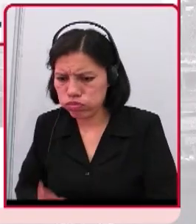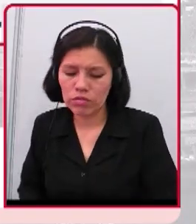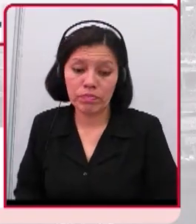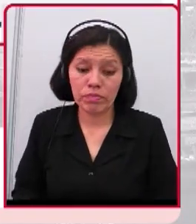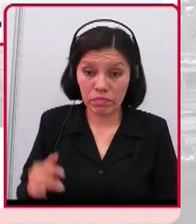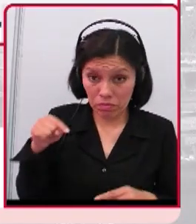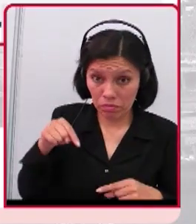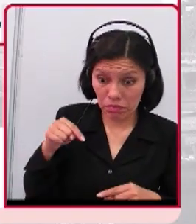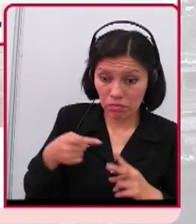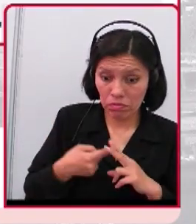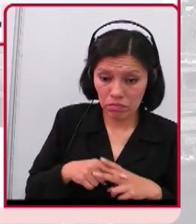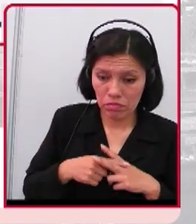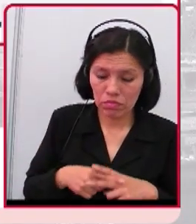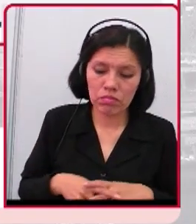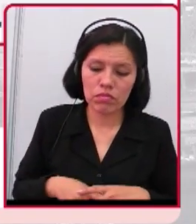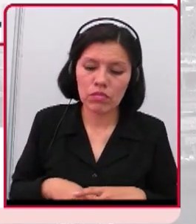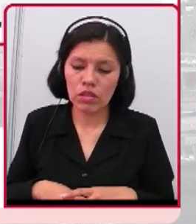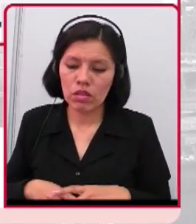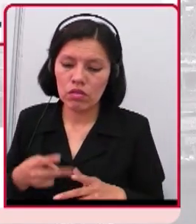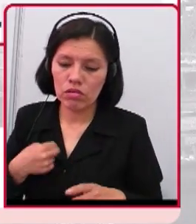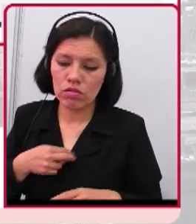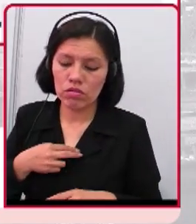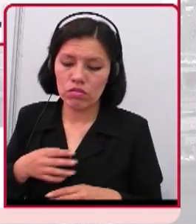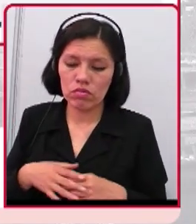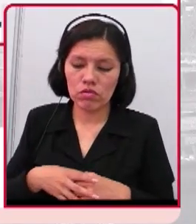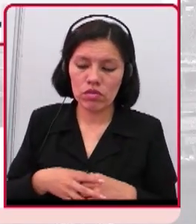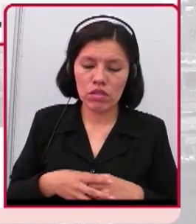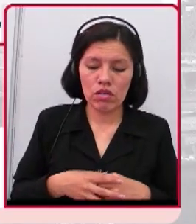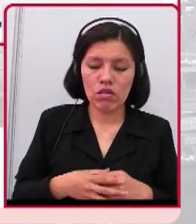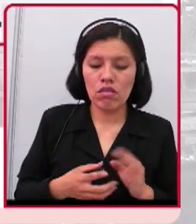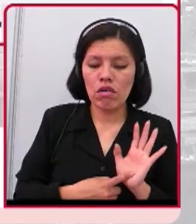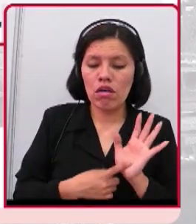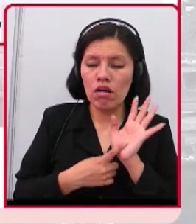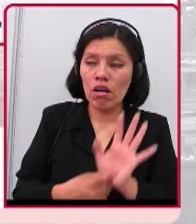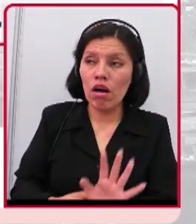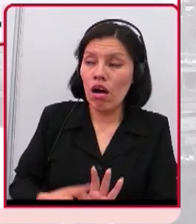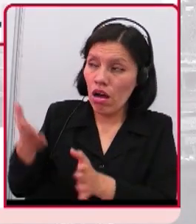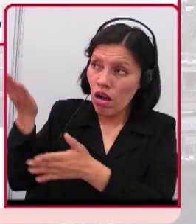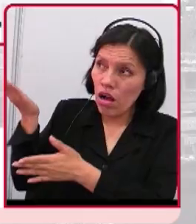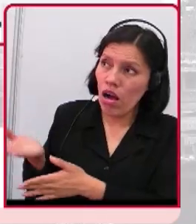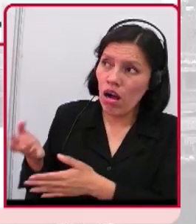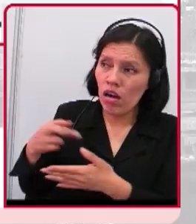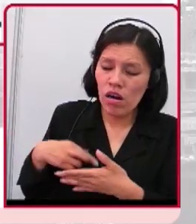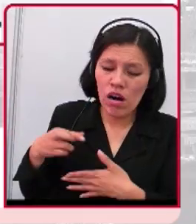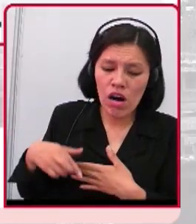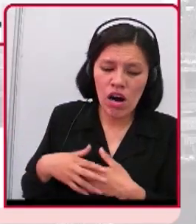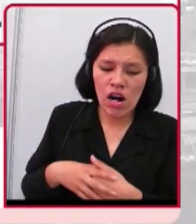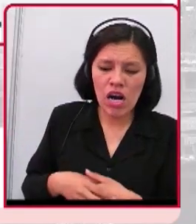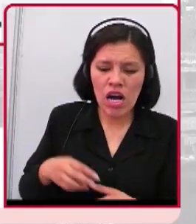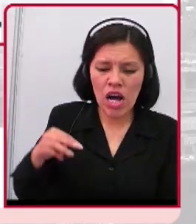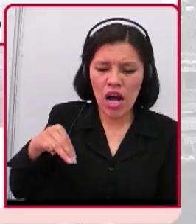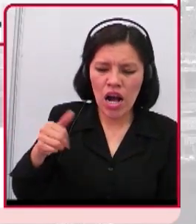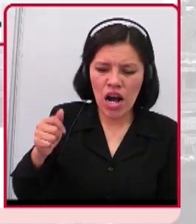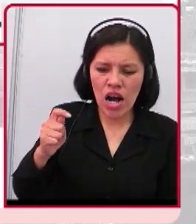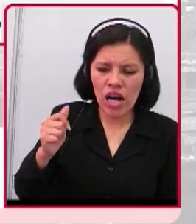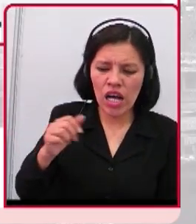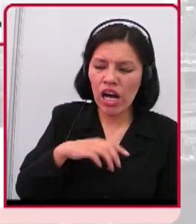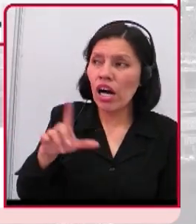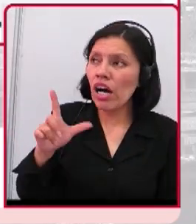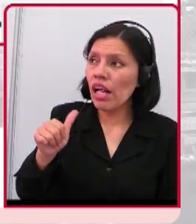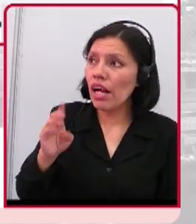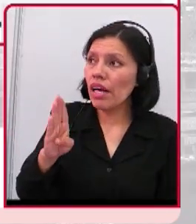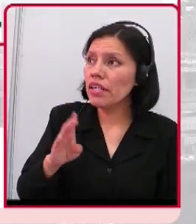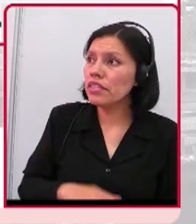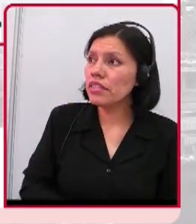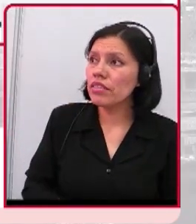Justamente a partir de esto, implementamos esta plataforma en el software MATLAB. Es una licencia